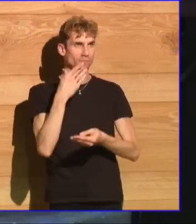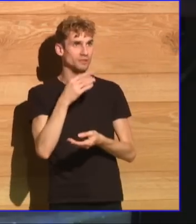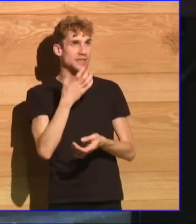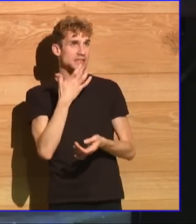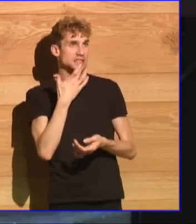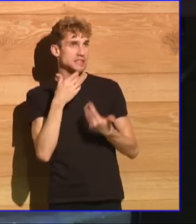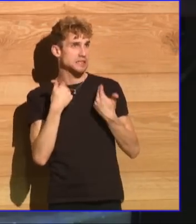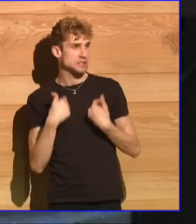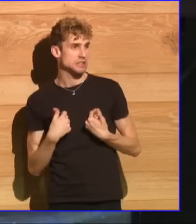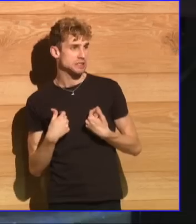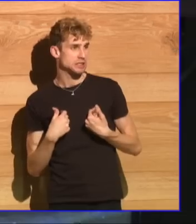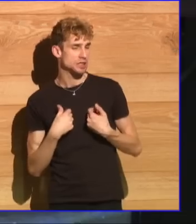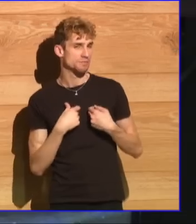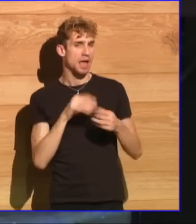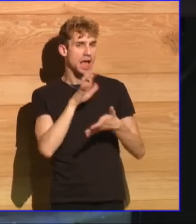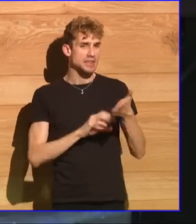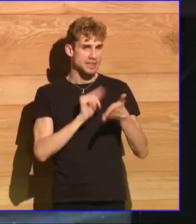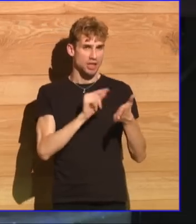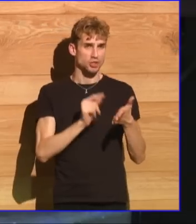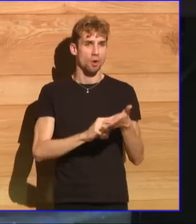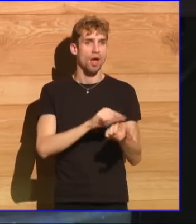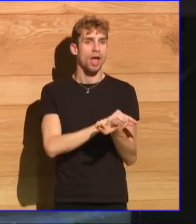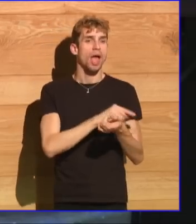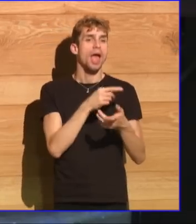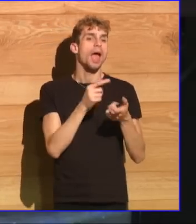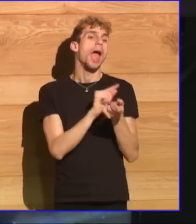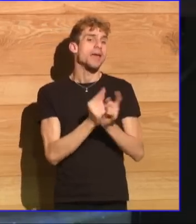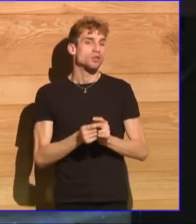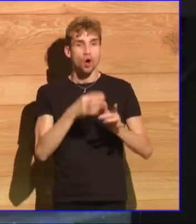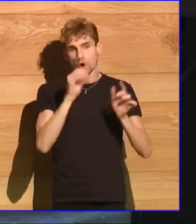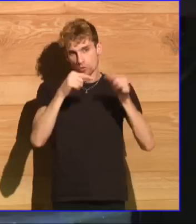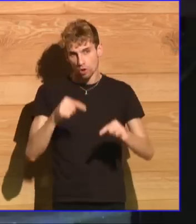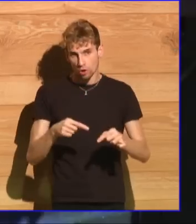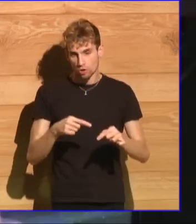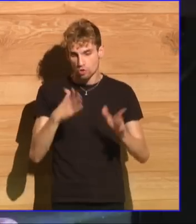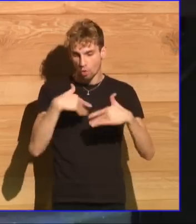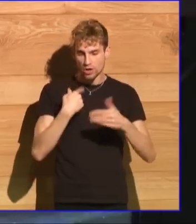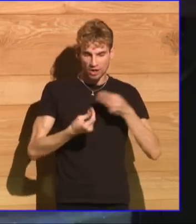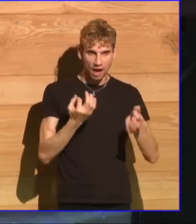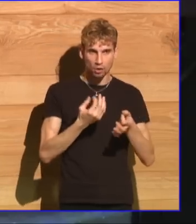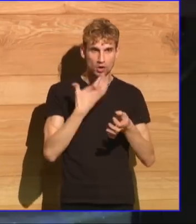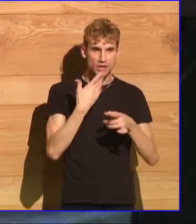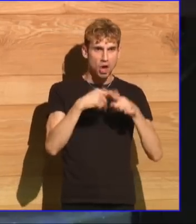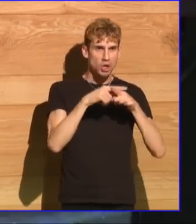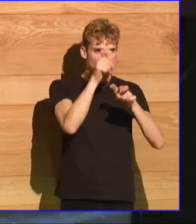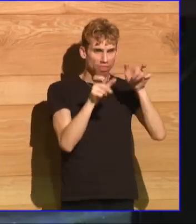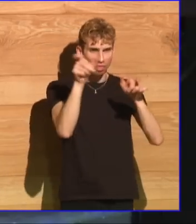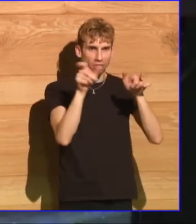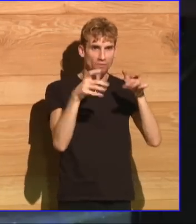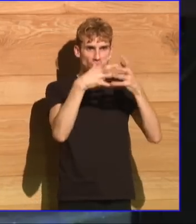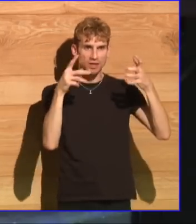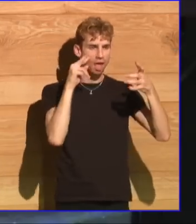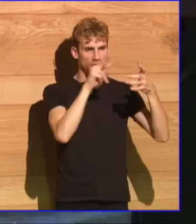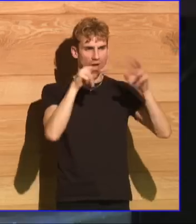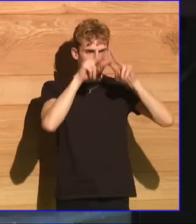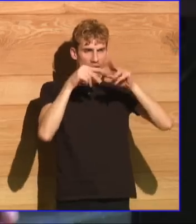ahora sin un editor de texto? Que lo tengo que corregir todo, cambiar de sitio, revisar la frase 18.000